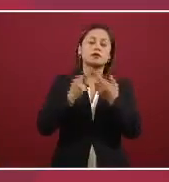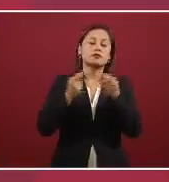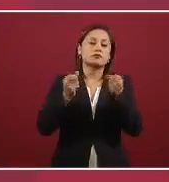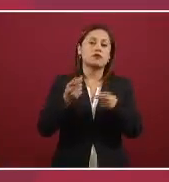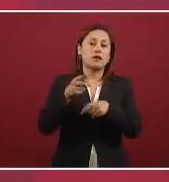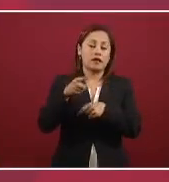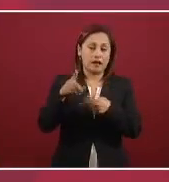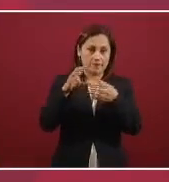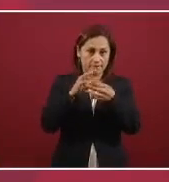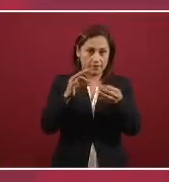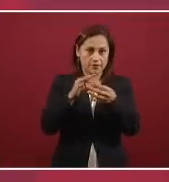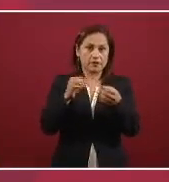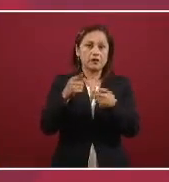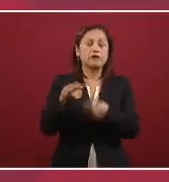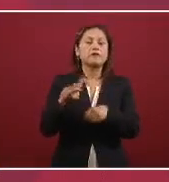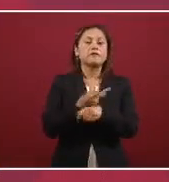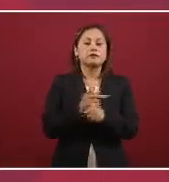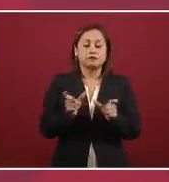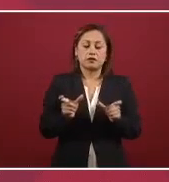tiene que